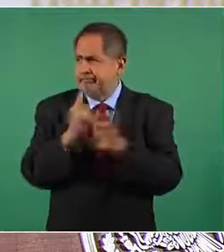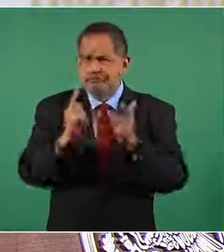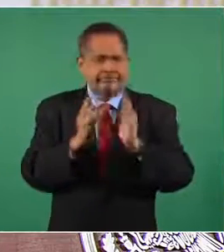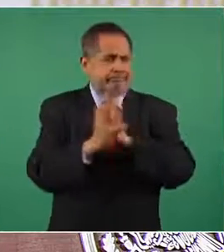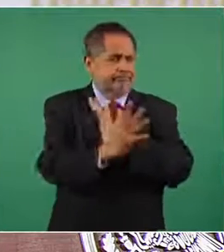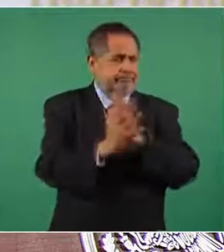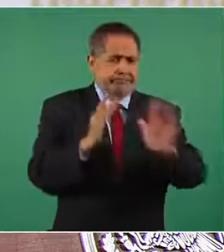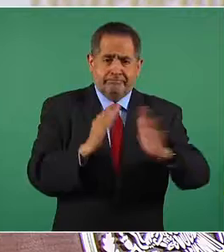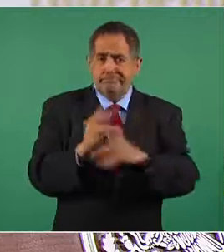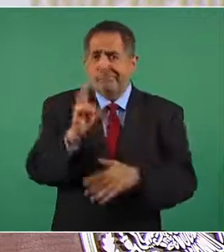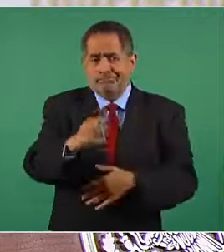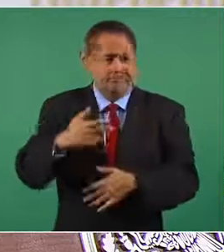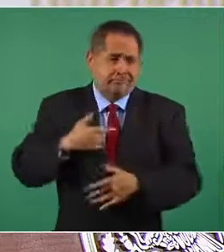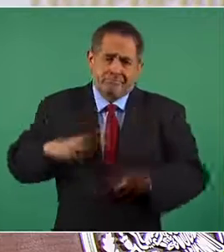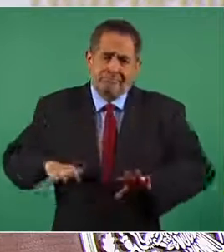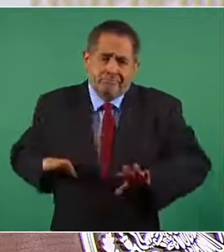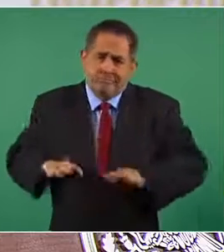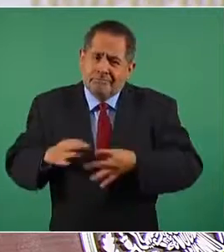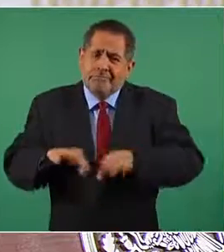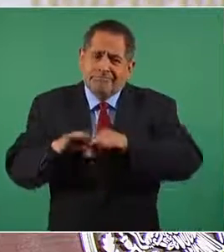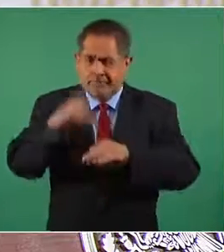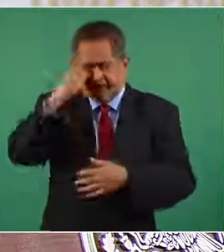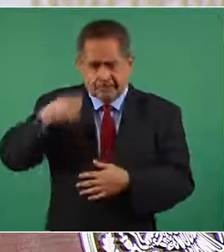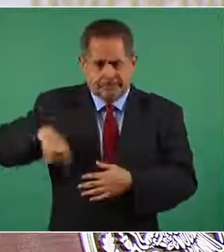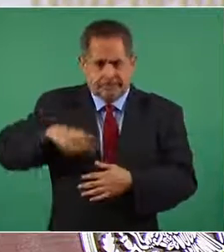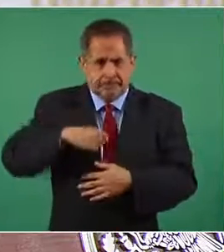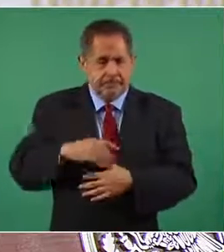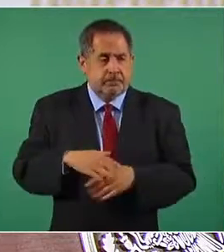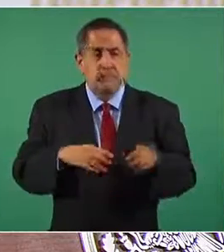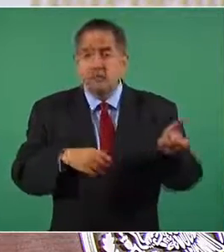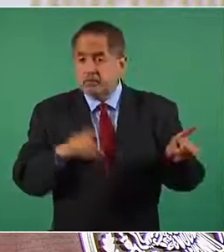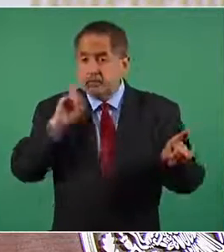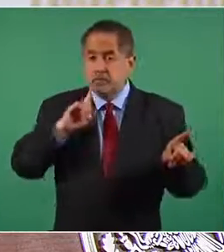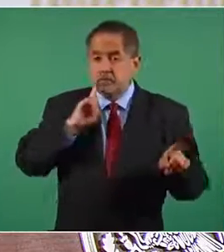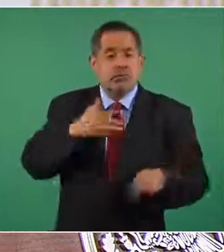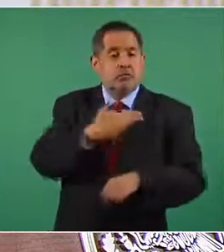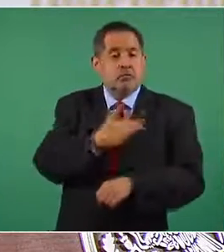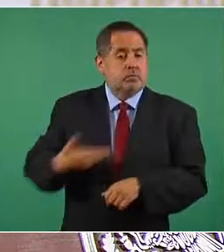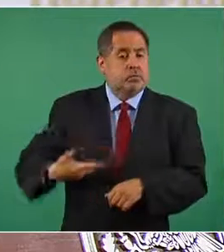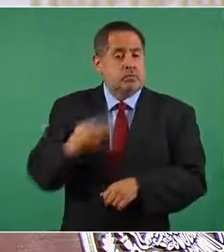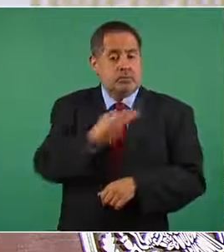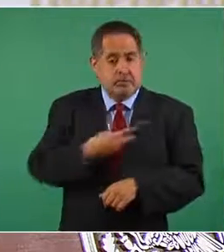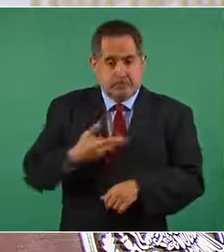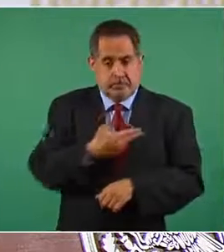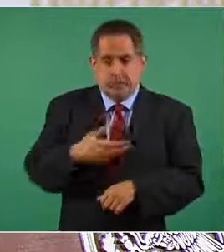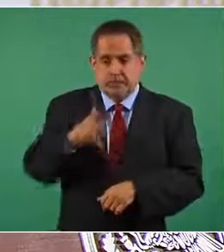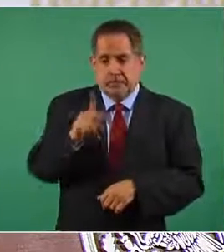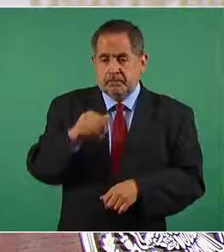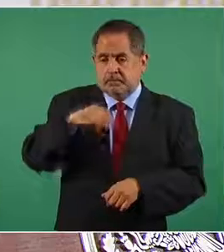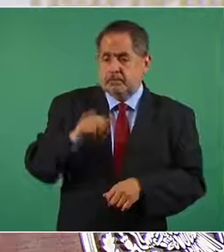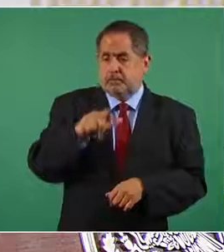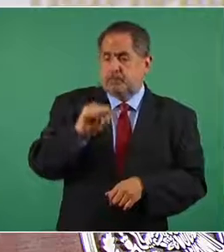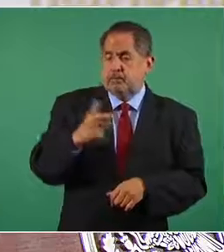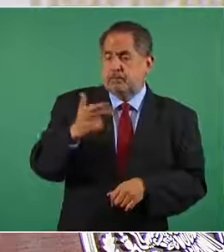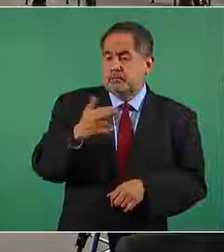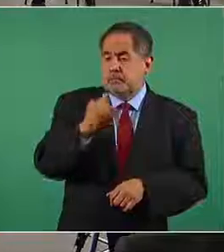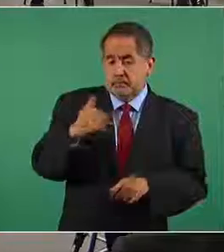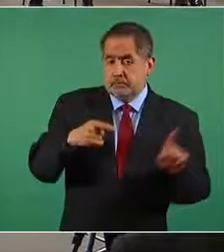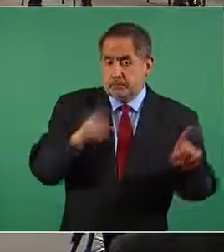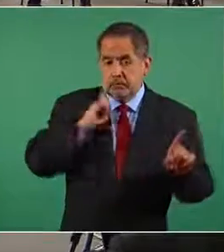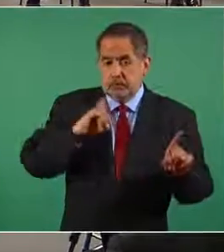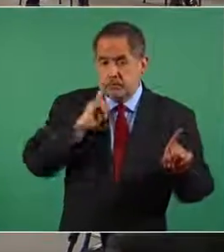mucho. Y ella, la vicepresidenta Kamala Harris,